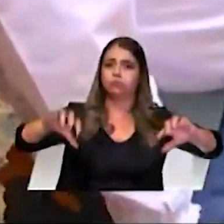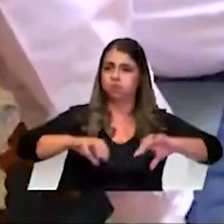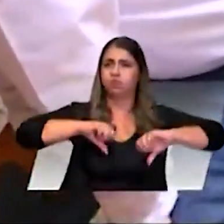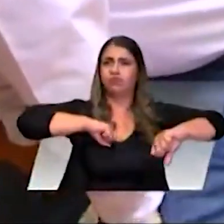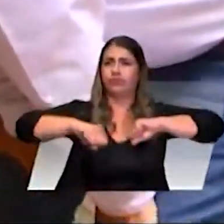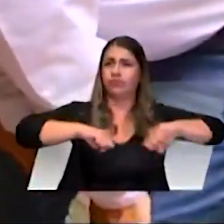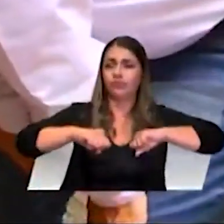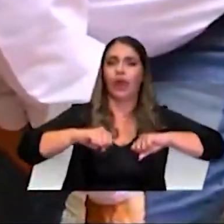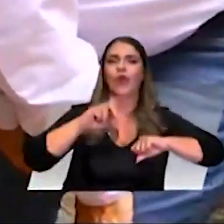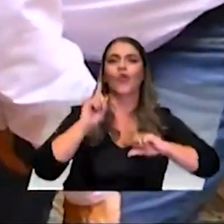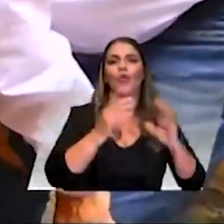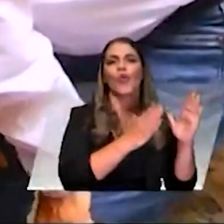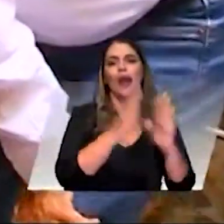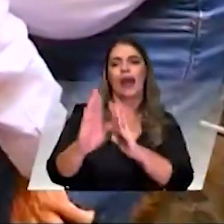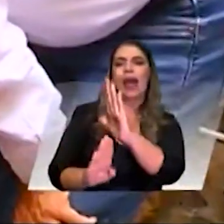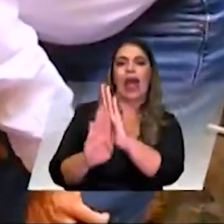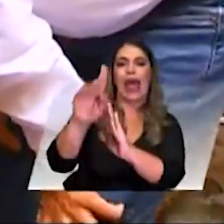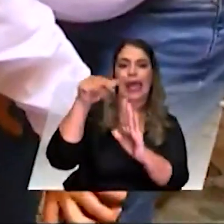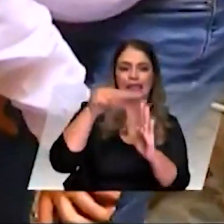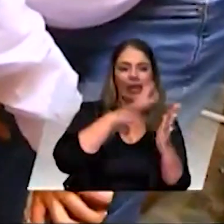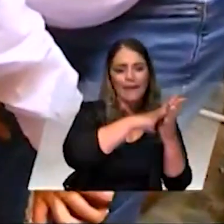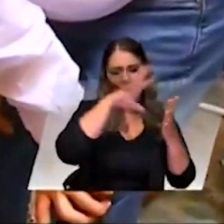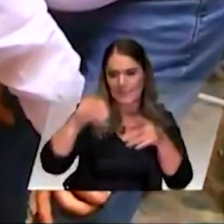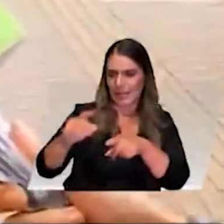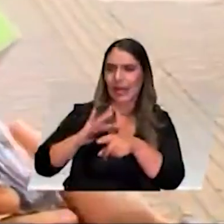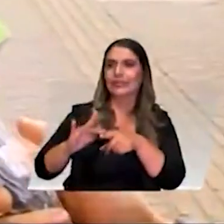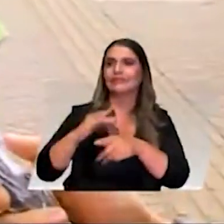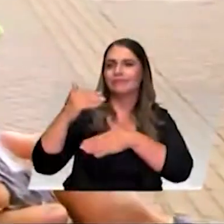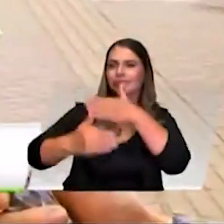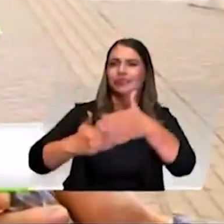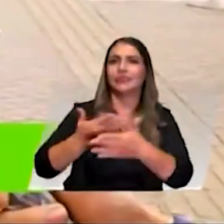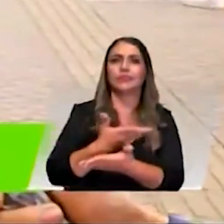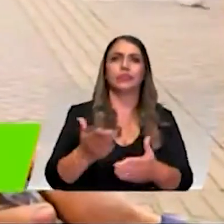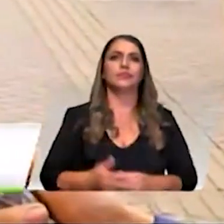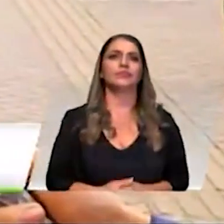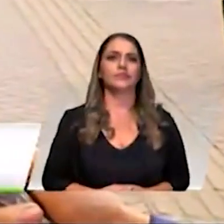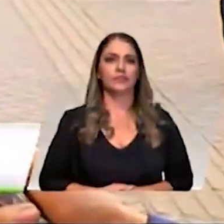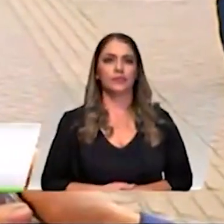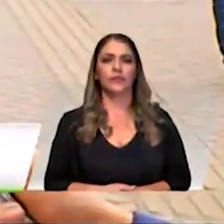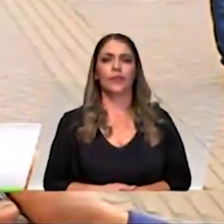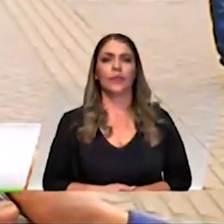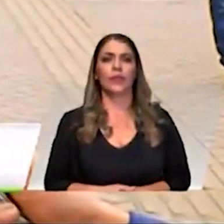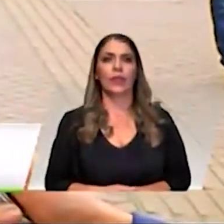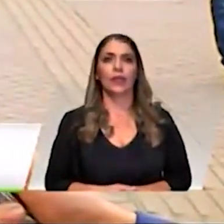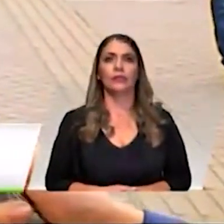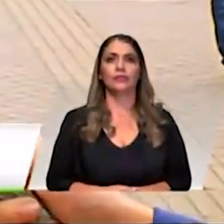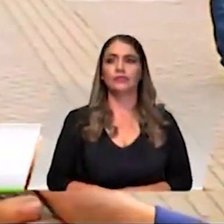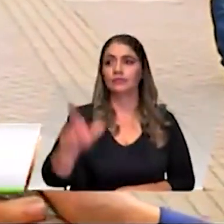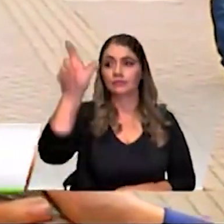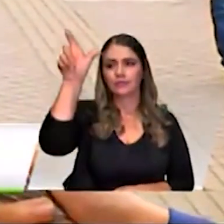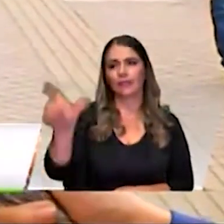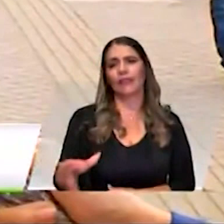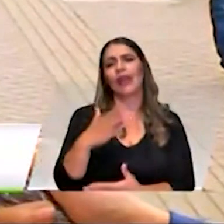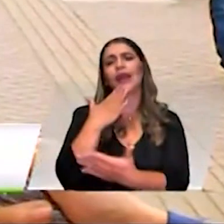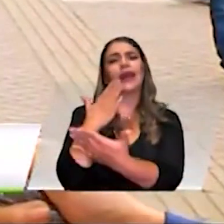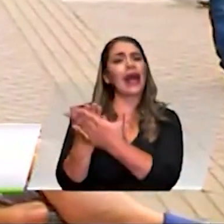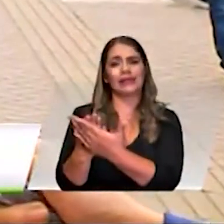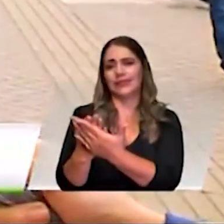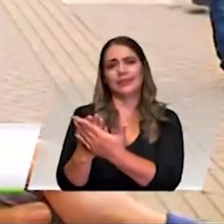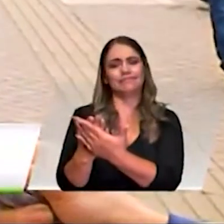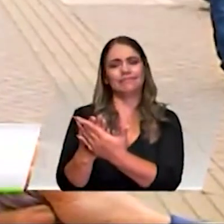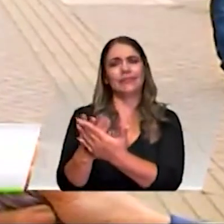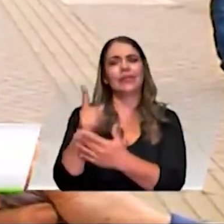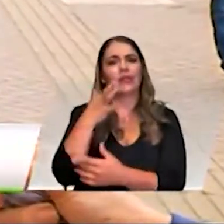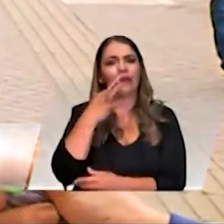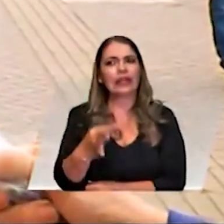plan de desarrollo departamental Unidos por la Vida. Para el doctor Luis Fernando, toda la gratitud por toda